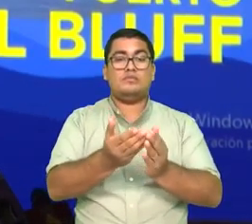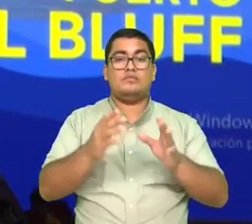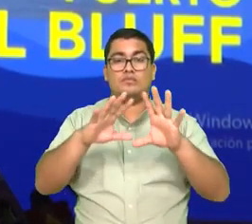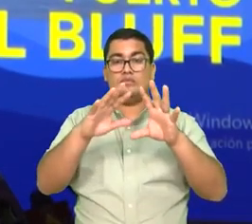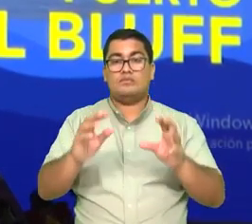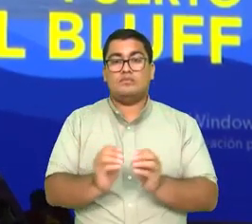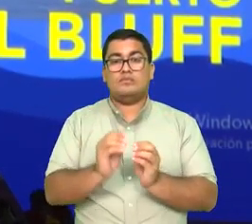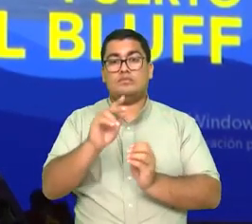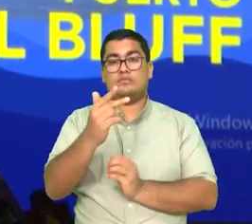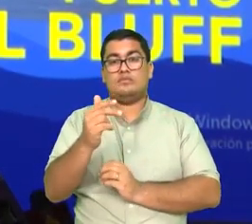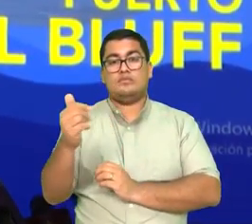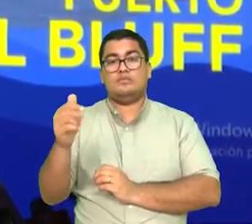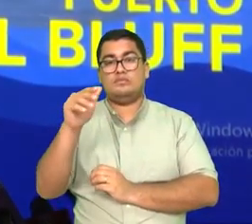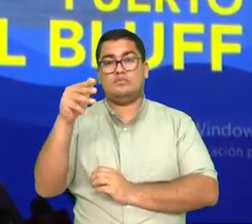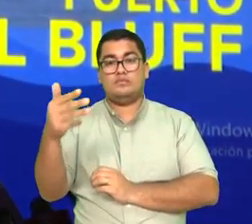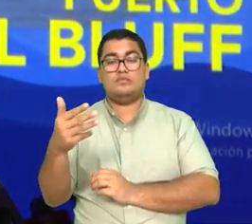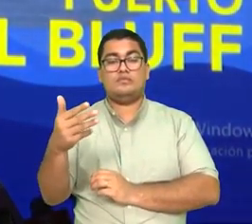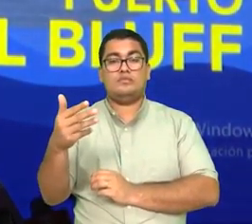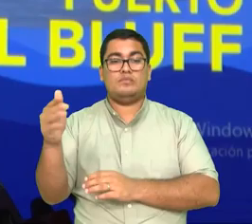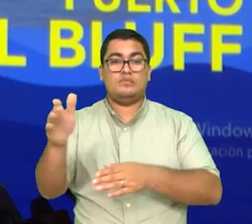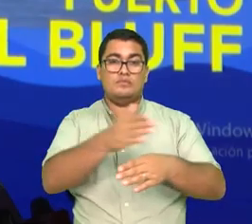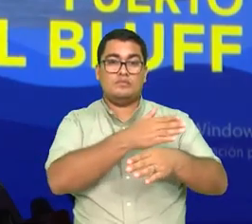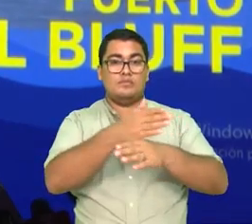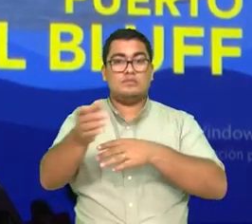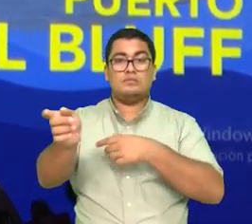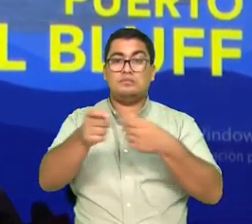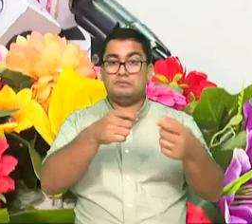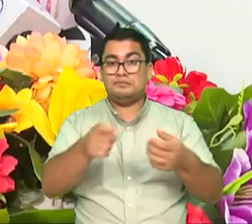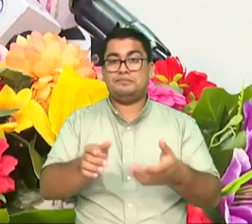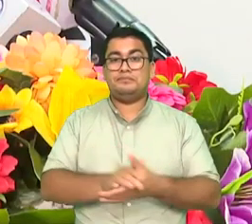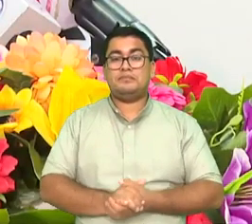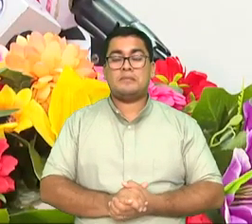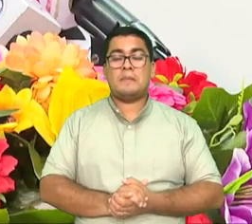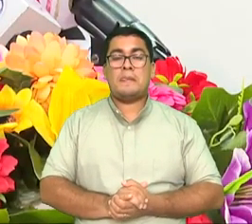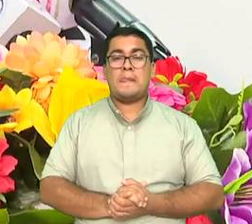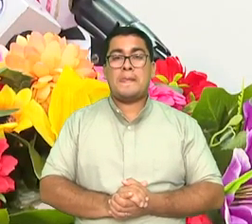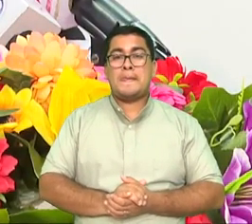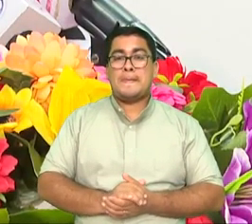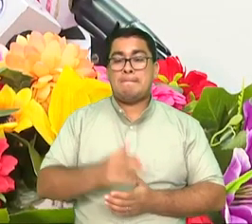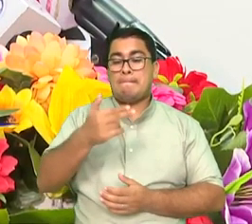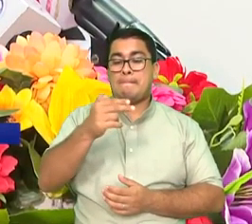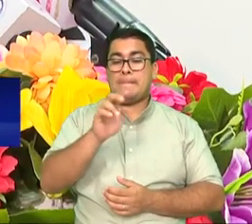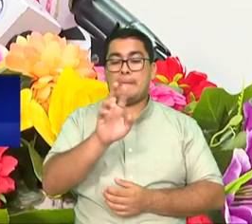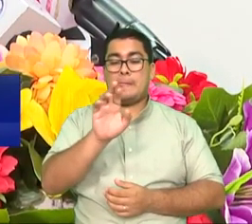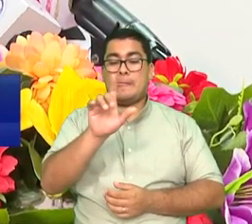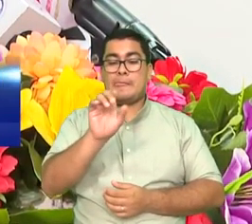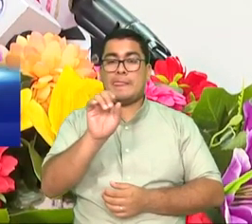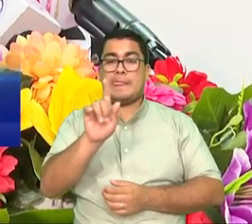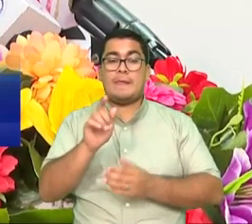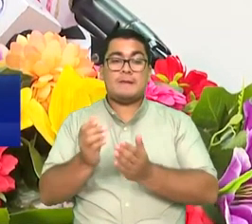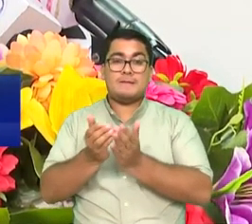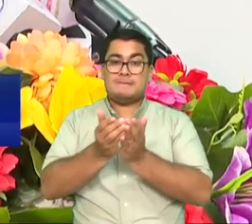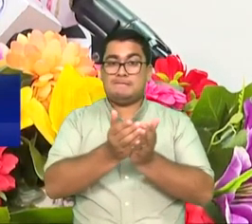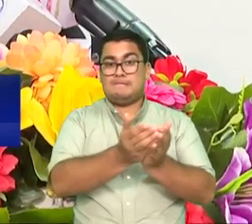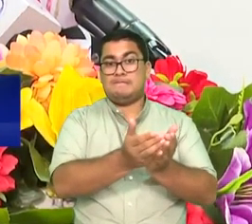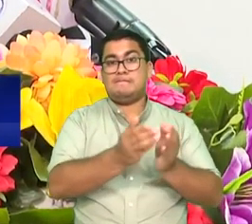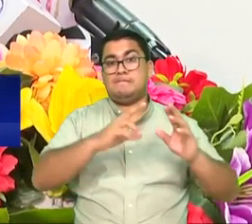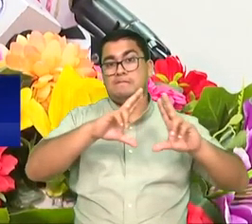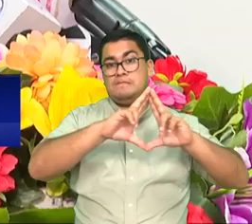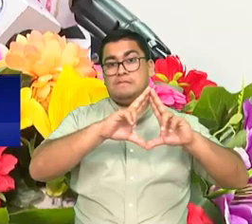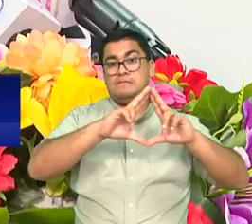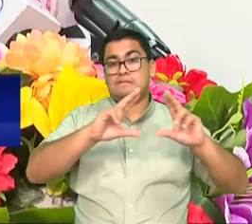de 869 toneladas de diversas mercancías. El Charlotte, que trajo productos de